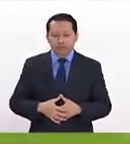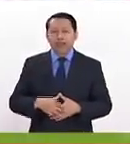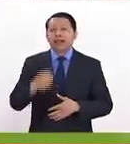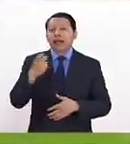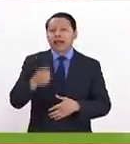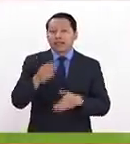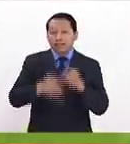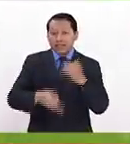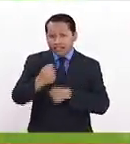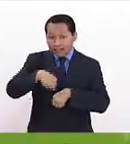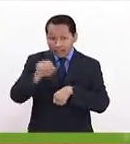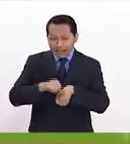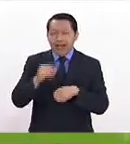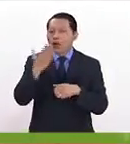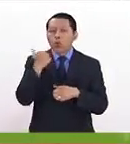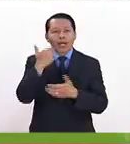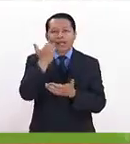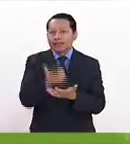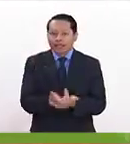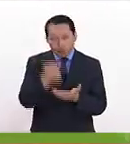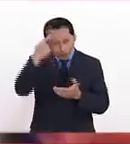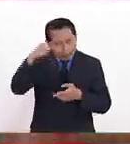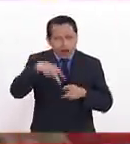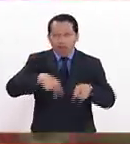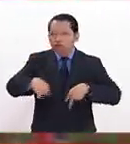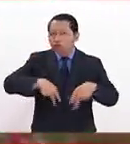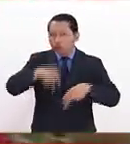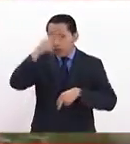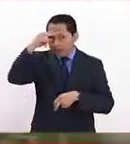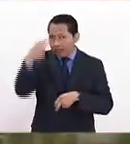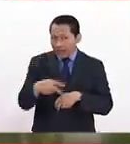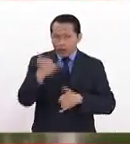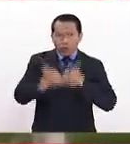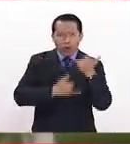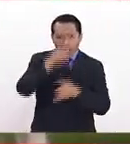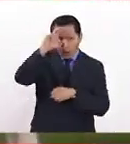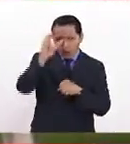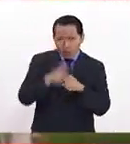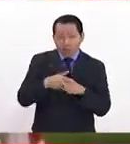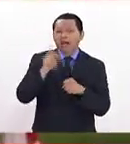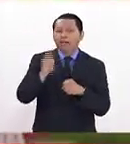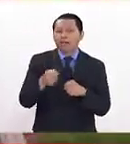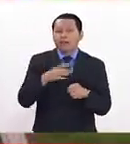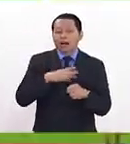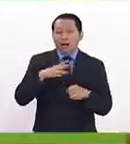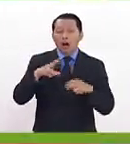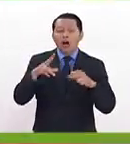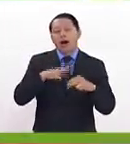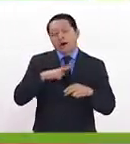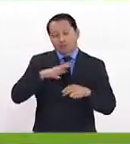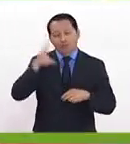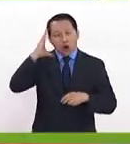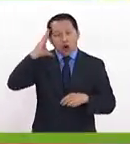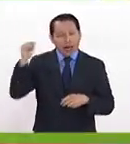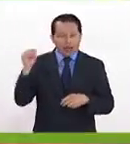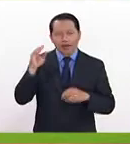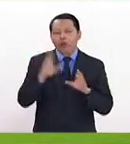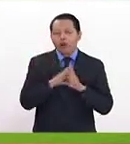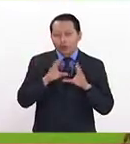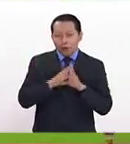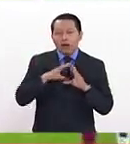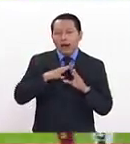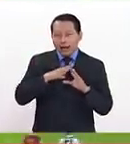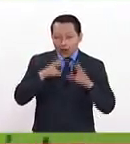Este fin de semana no hubo descanso para los futbolistas mexicanos que juegan en Europa. Iniciamos el recorrido en Holanda en el juego correspondiente a la